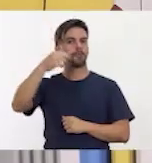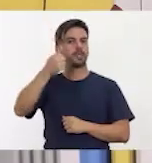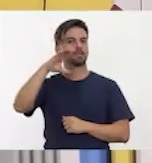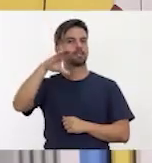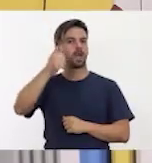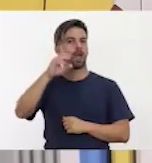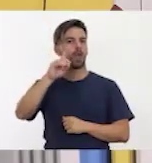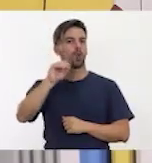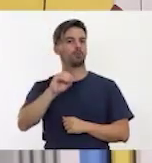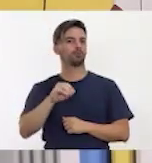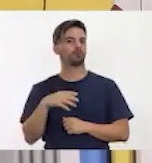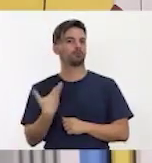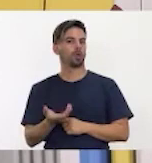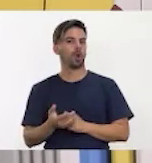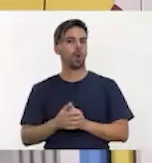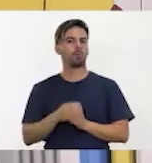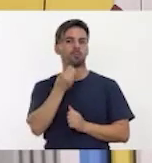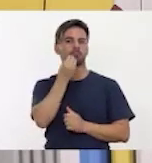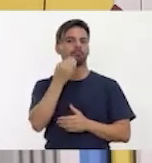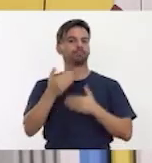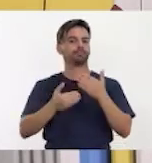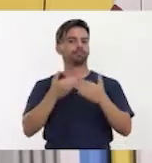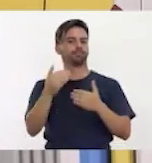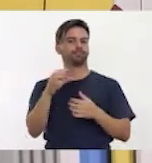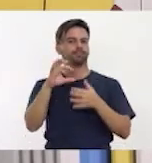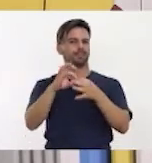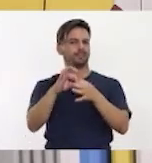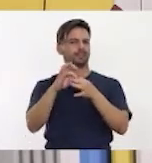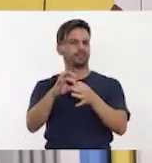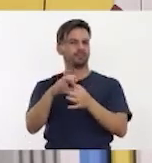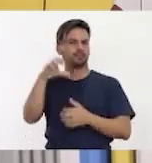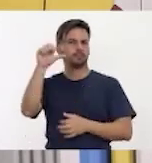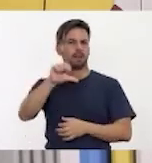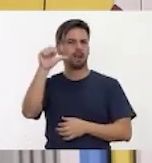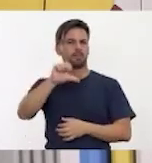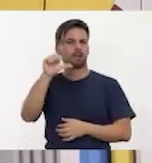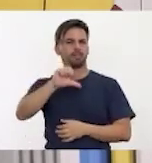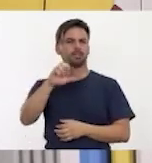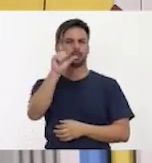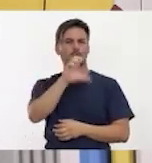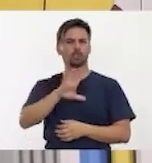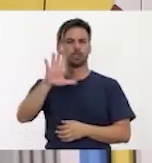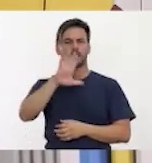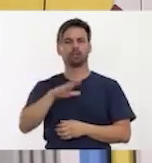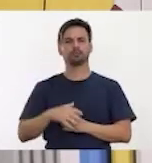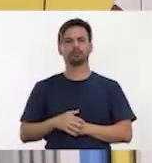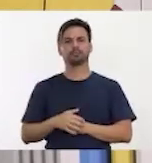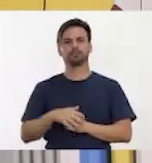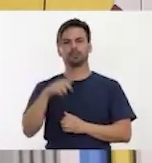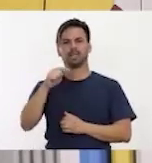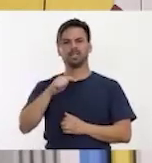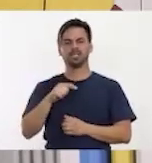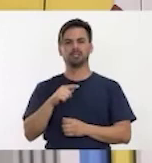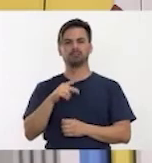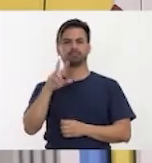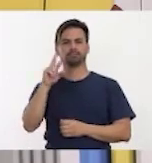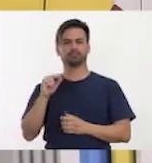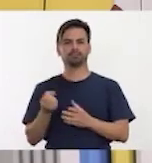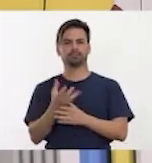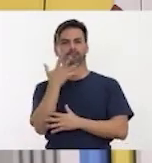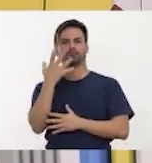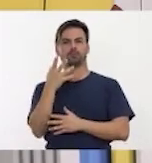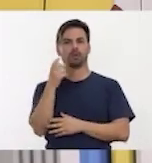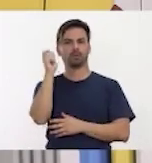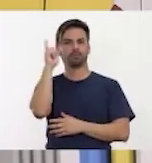para poder ver cómo se va produciendo el agravamiento de los males sociales y va surgiendo una situación revolucionaria